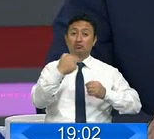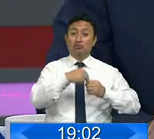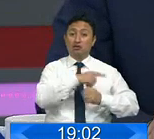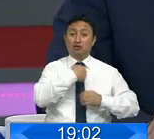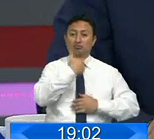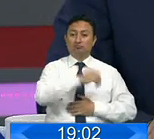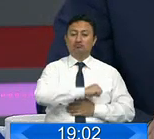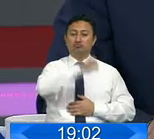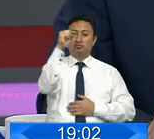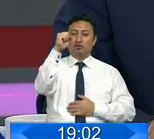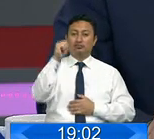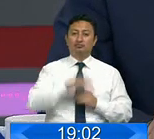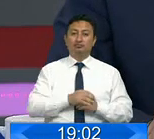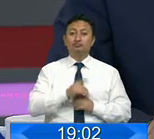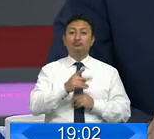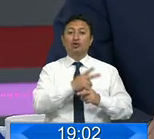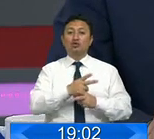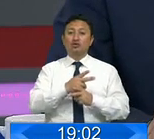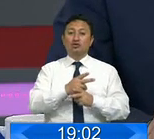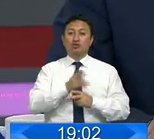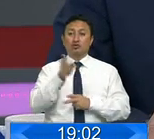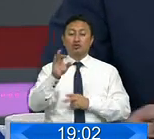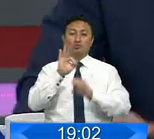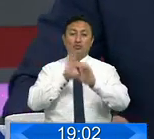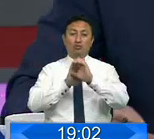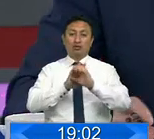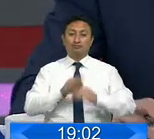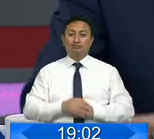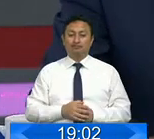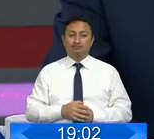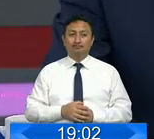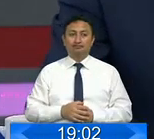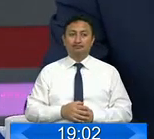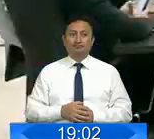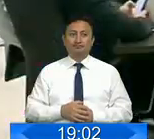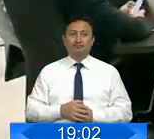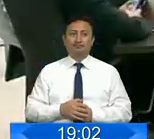llevó a ocupar una de las consejerías de dicha institución. Miremos.